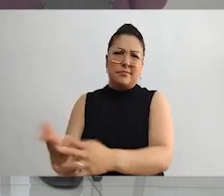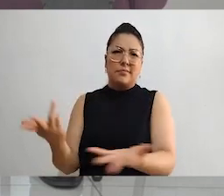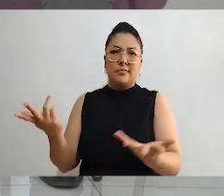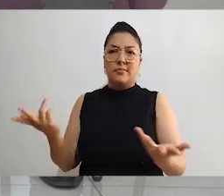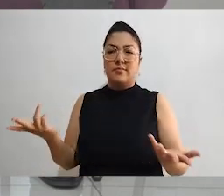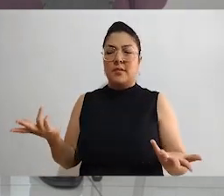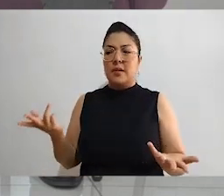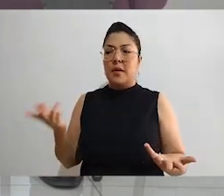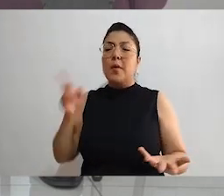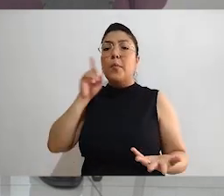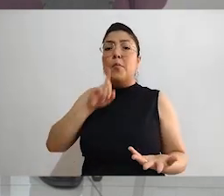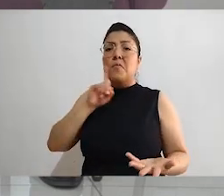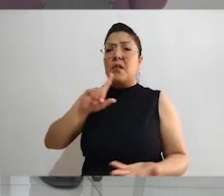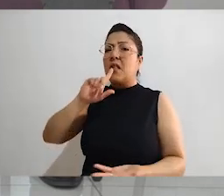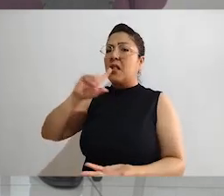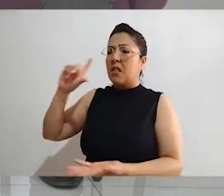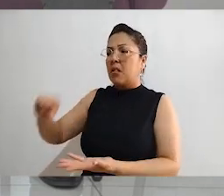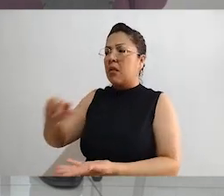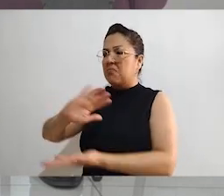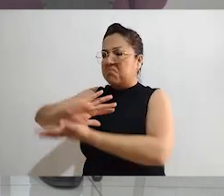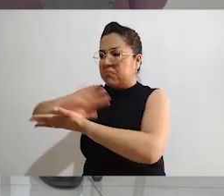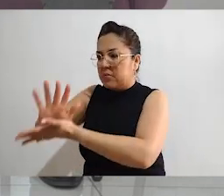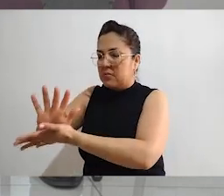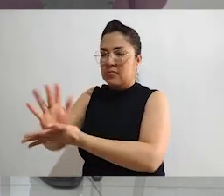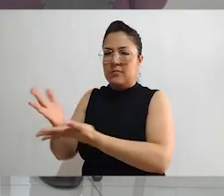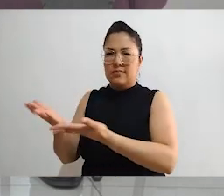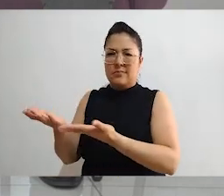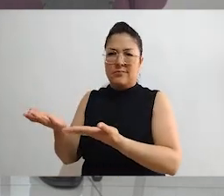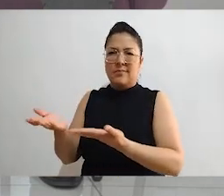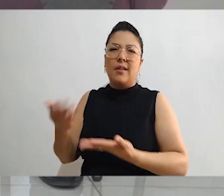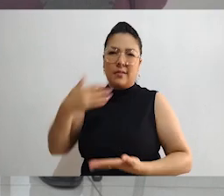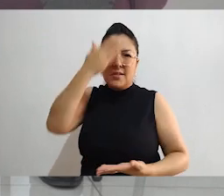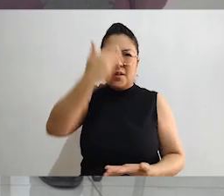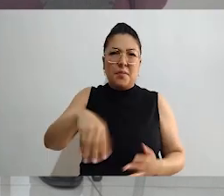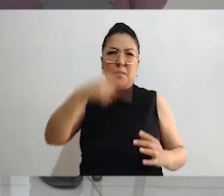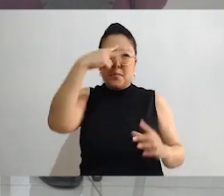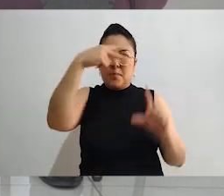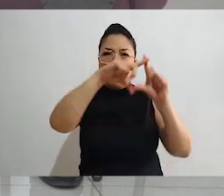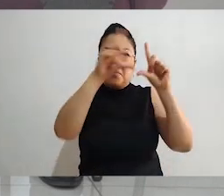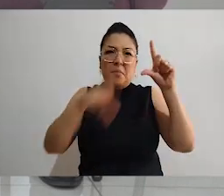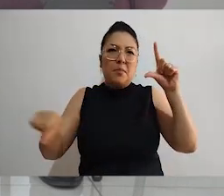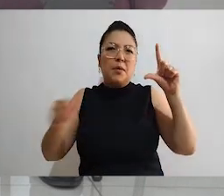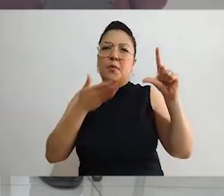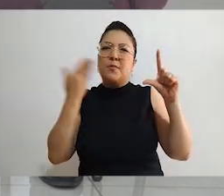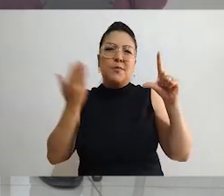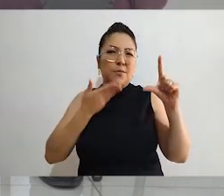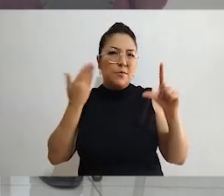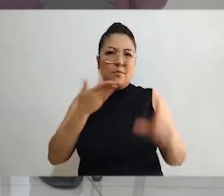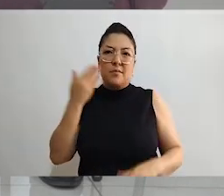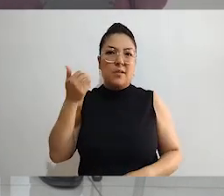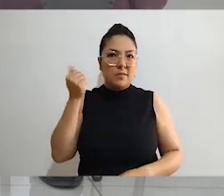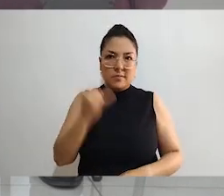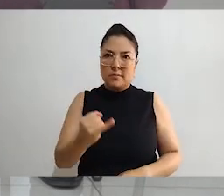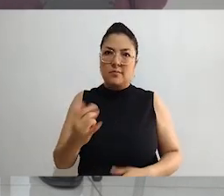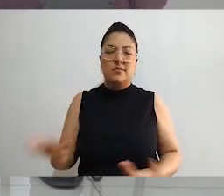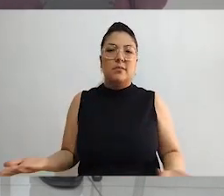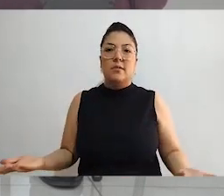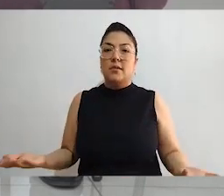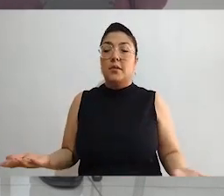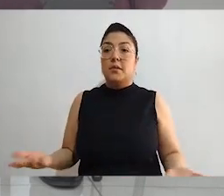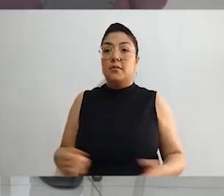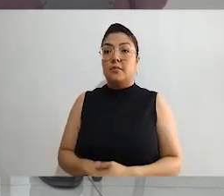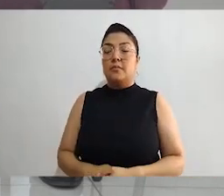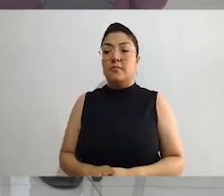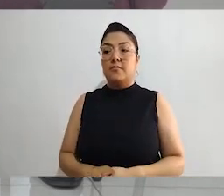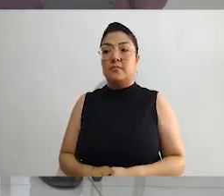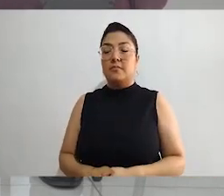La mexicana no es la excepción a la regla. En realidad en México hemos tenido muchos problemas de discriminación hacia las mujeres por el hecho de ser mujeres, aunque esto pueda